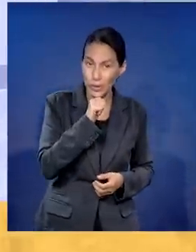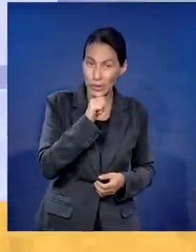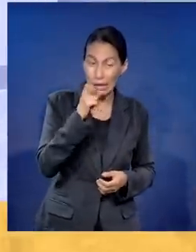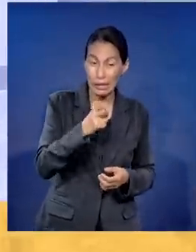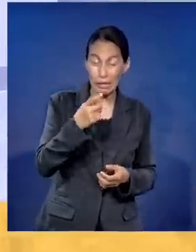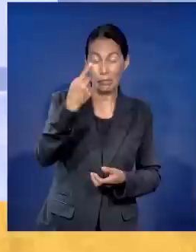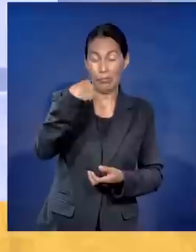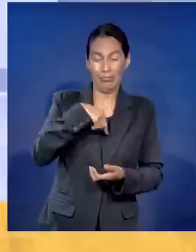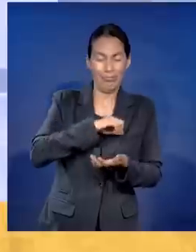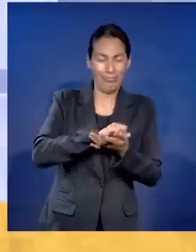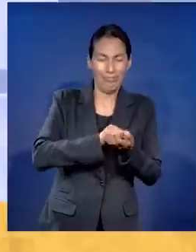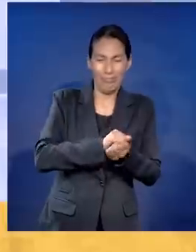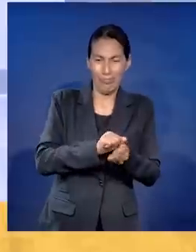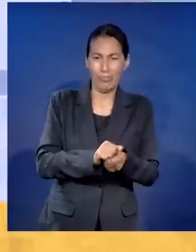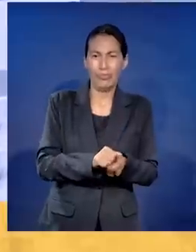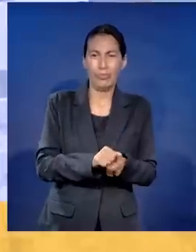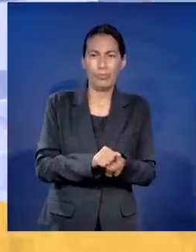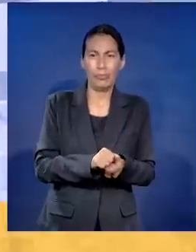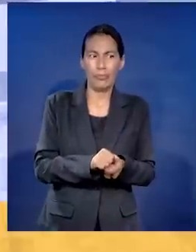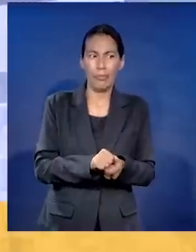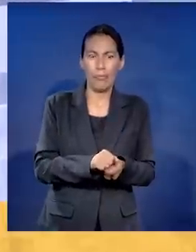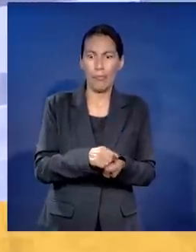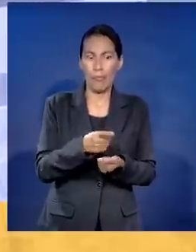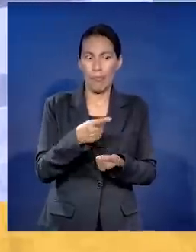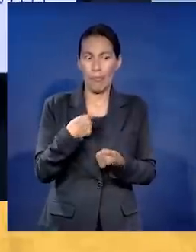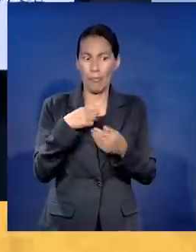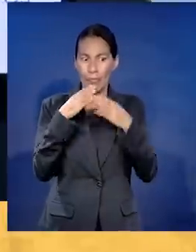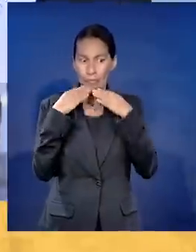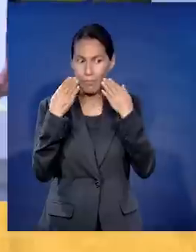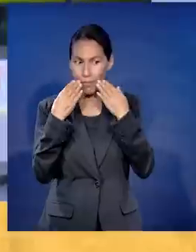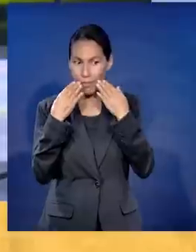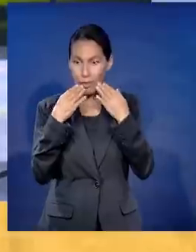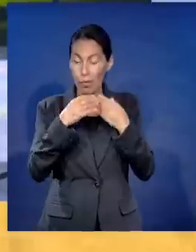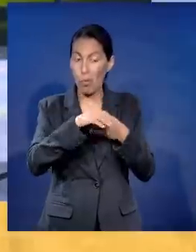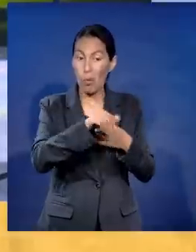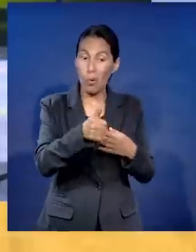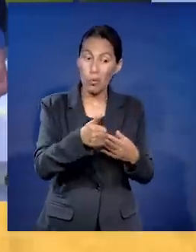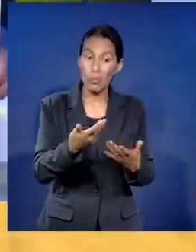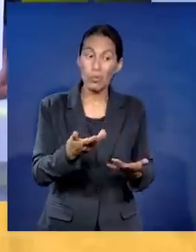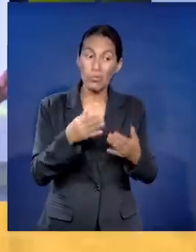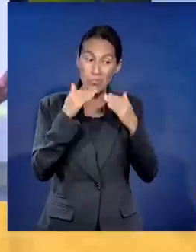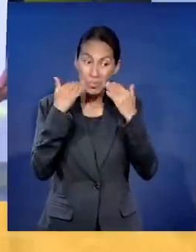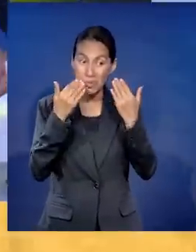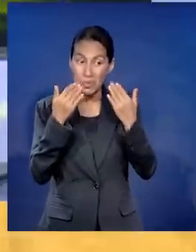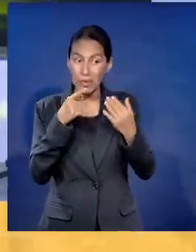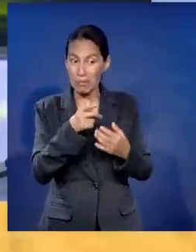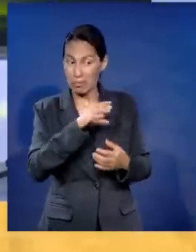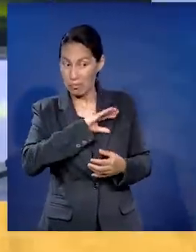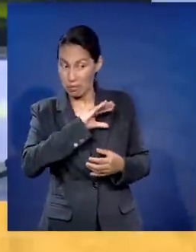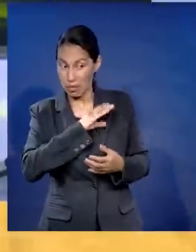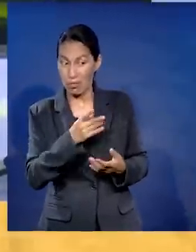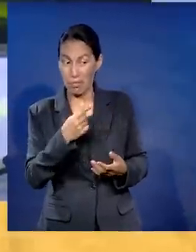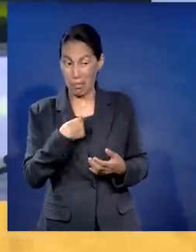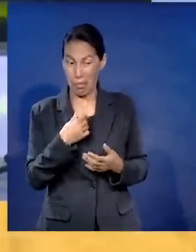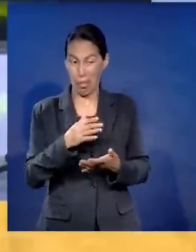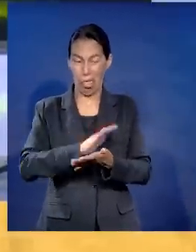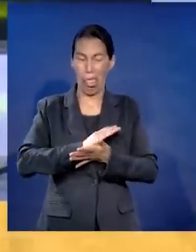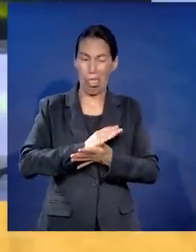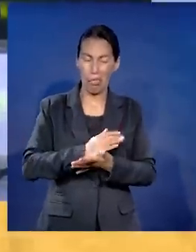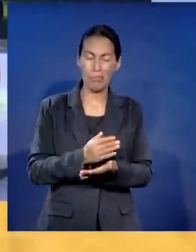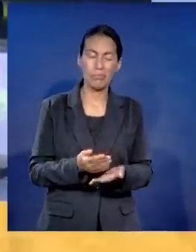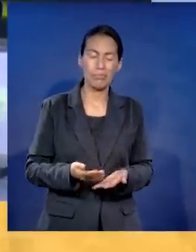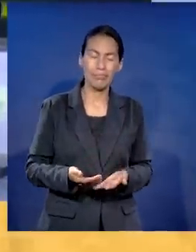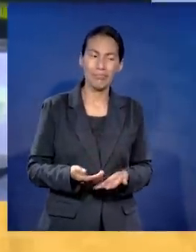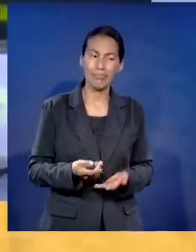hacen pedazos me sonrió no no me sonrió me sonrió al otro seguro ya lo quiere